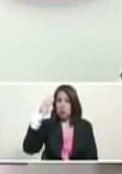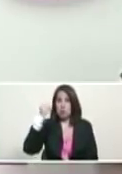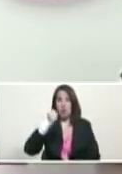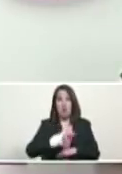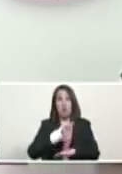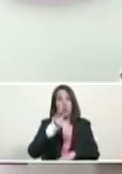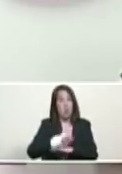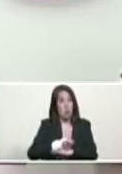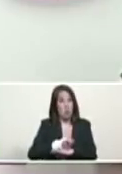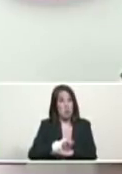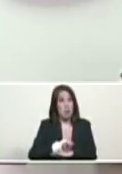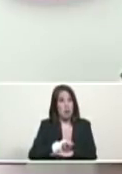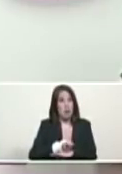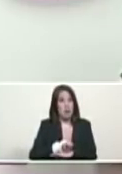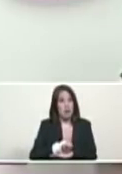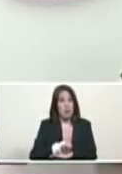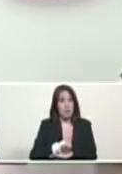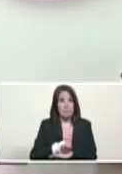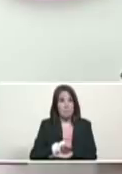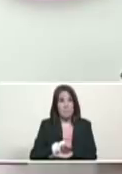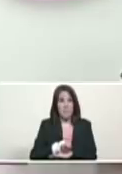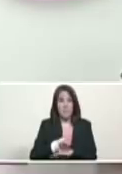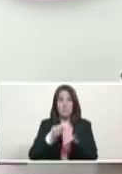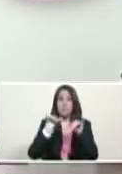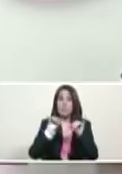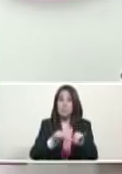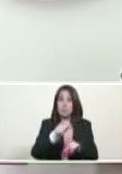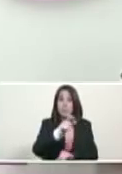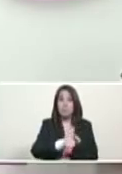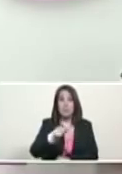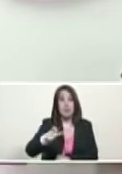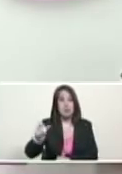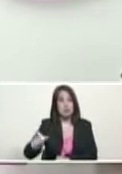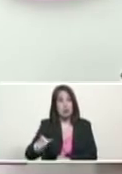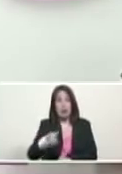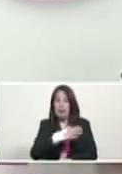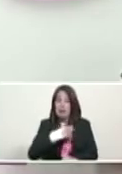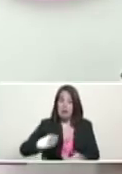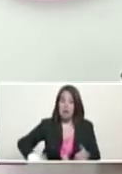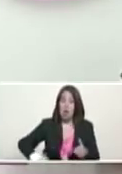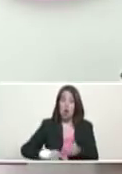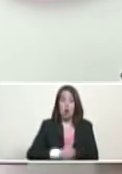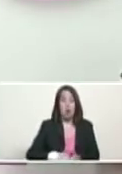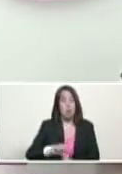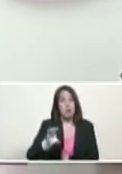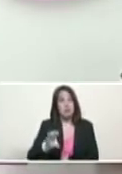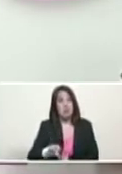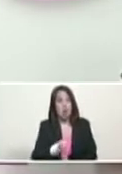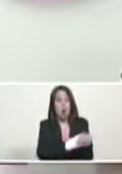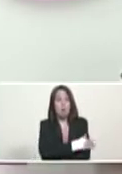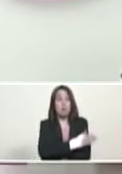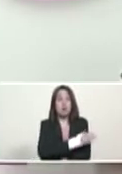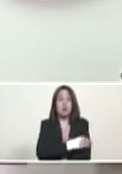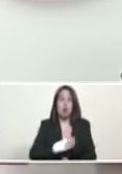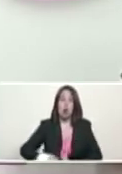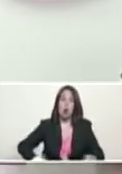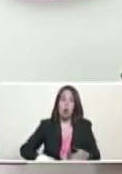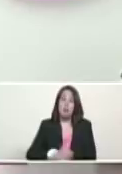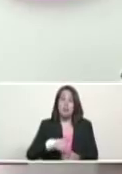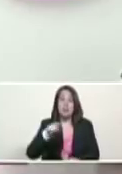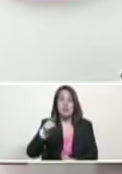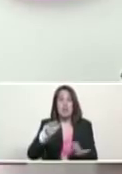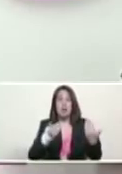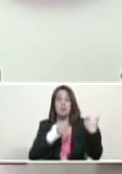culpa de las mismas personas que pretenden imponer un golpe de Estado, de la oposición golpista venezolana, por